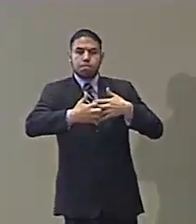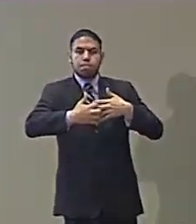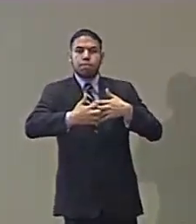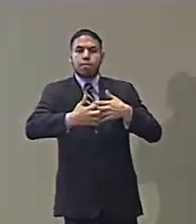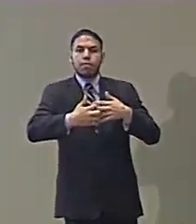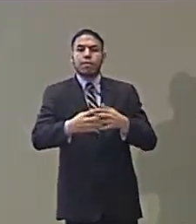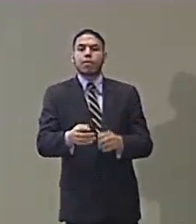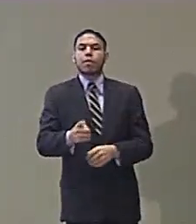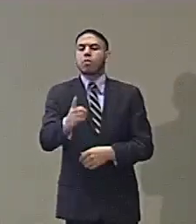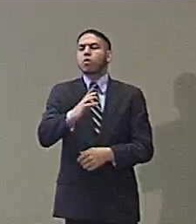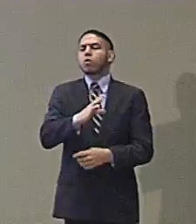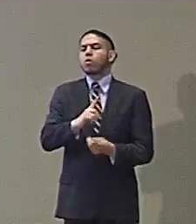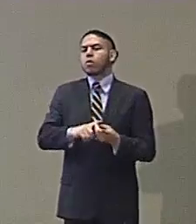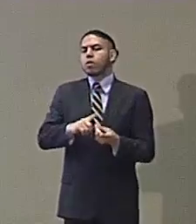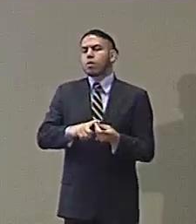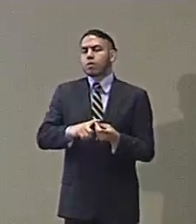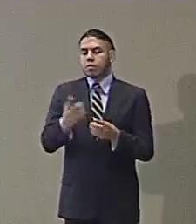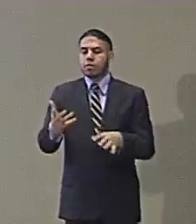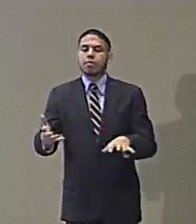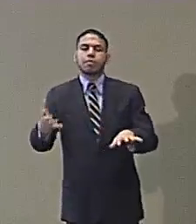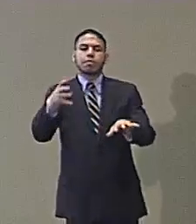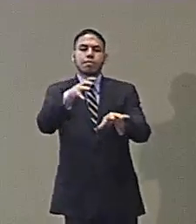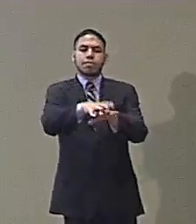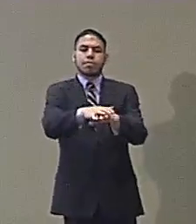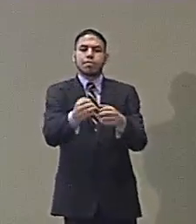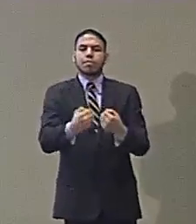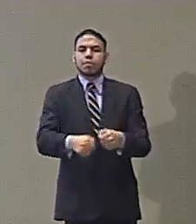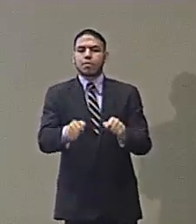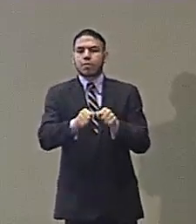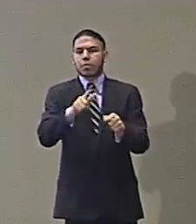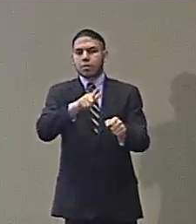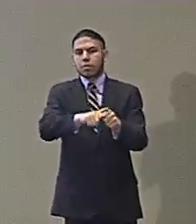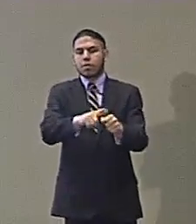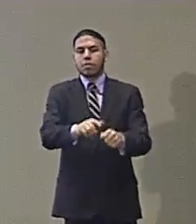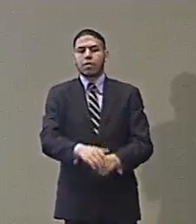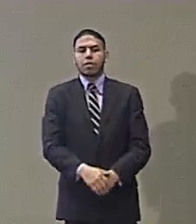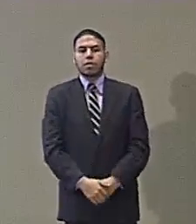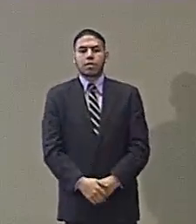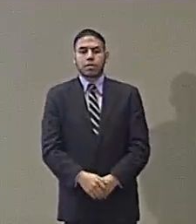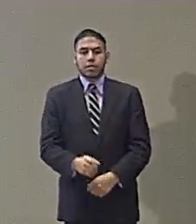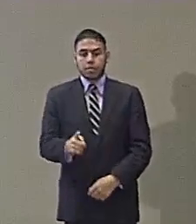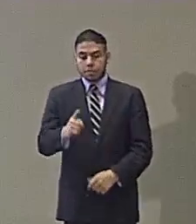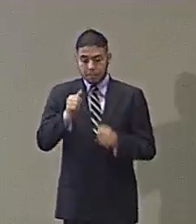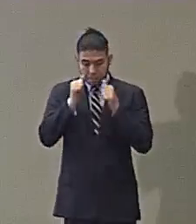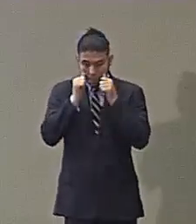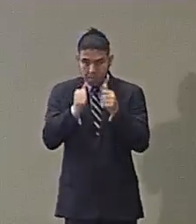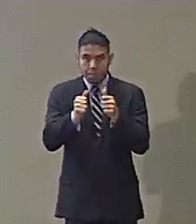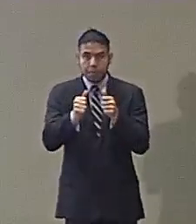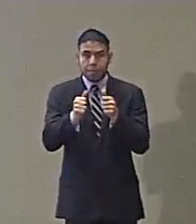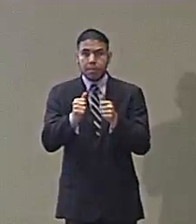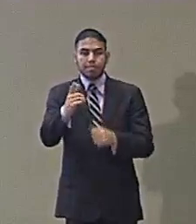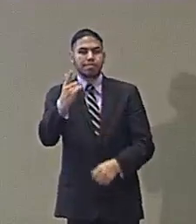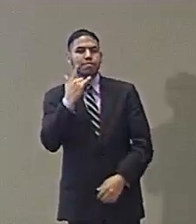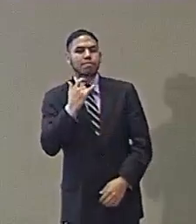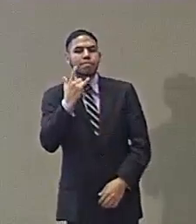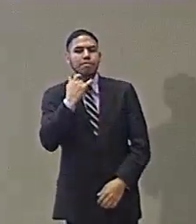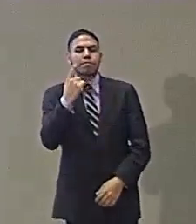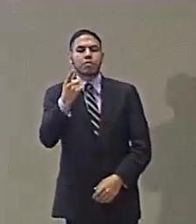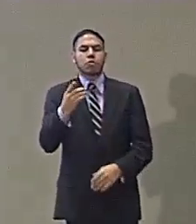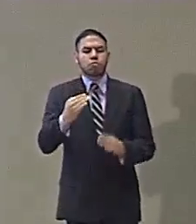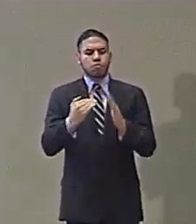atributo fundamental la inclusión social la atención a los retos y el aprovechamiento del potencial del turismo